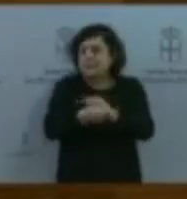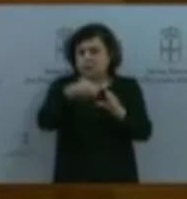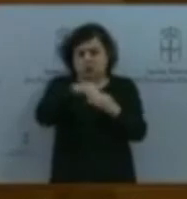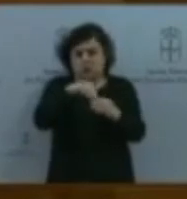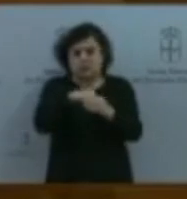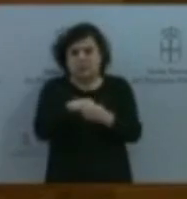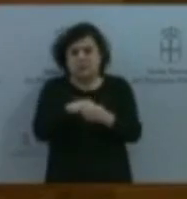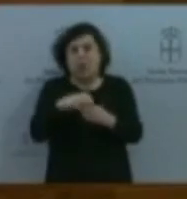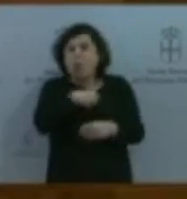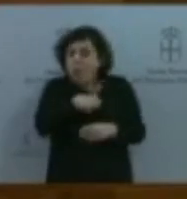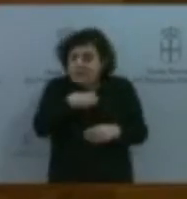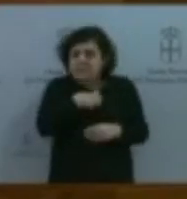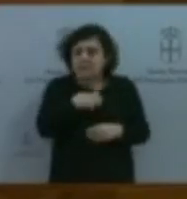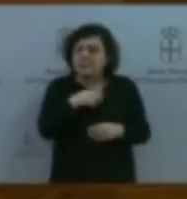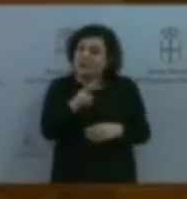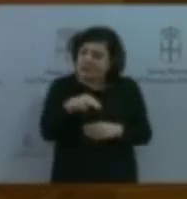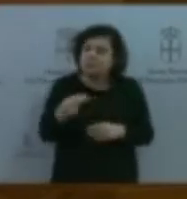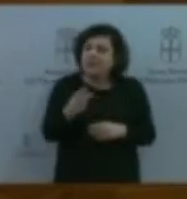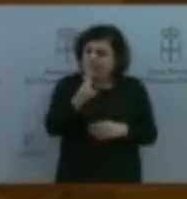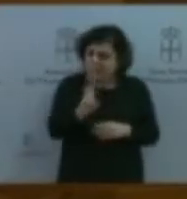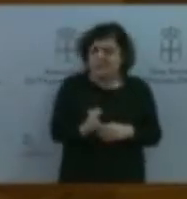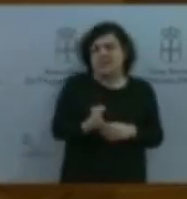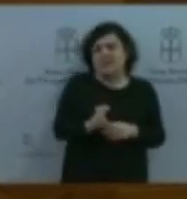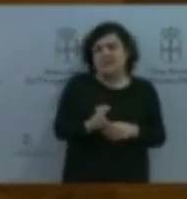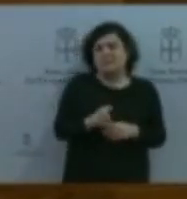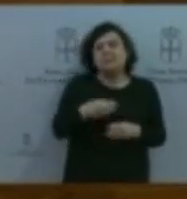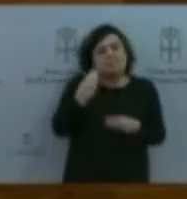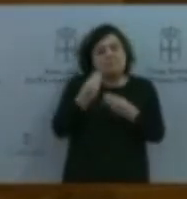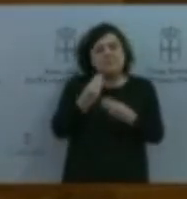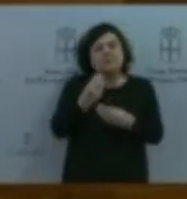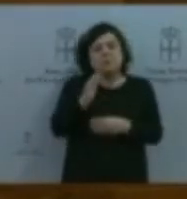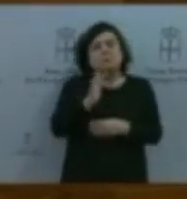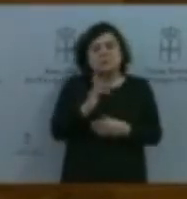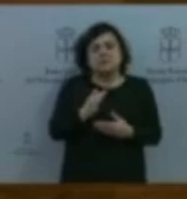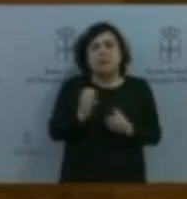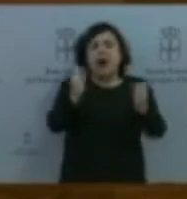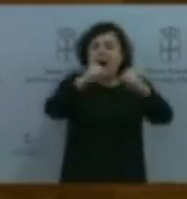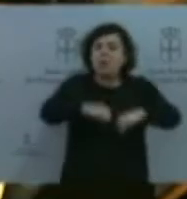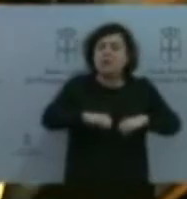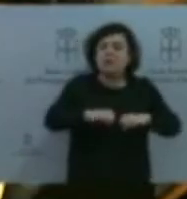es lo único que merece la pena. Acuerdos que cambien cosas, acuerdos con contenido.